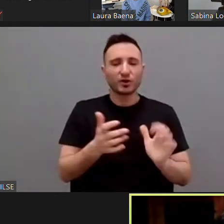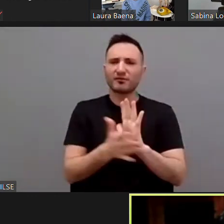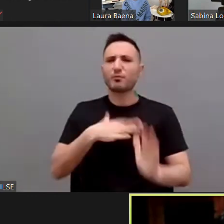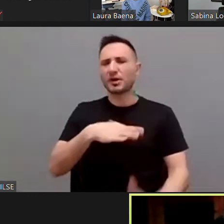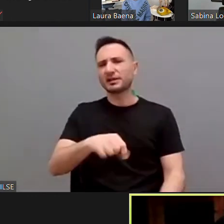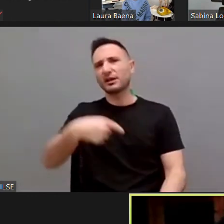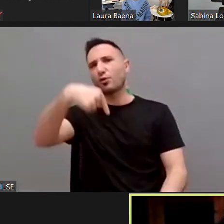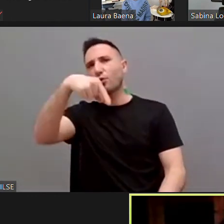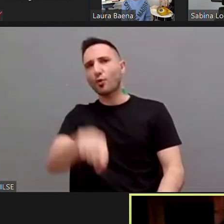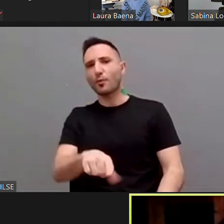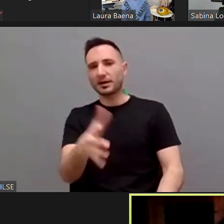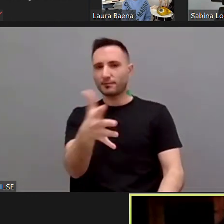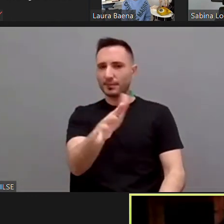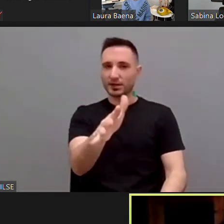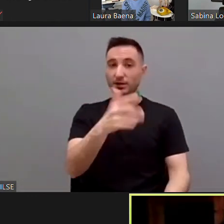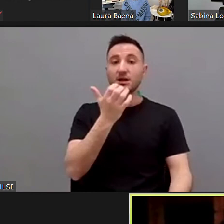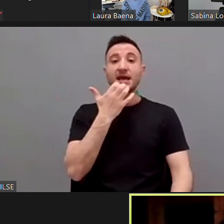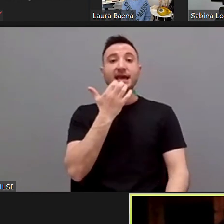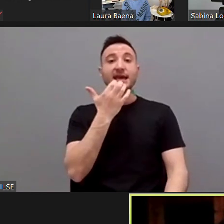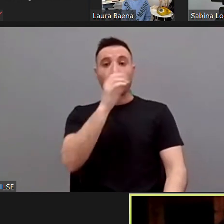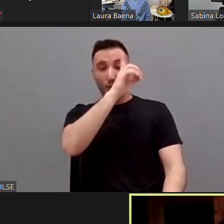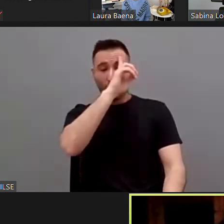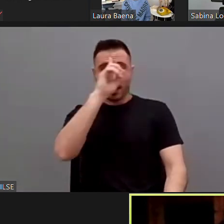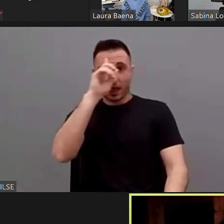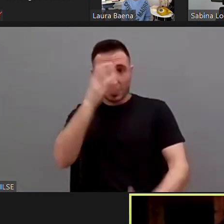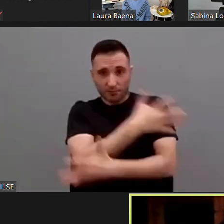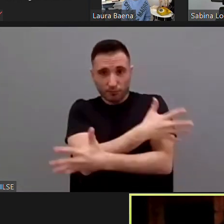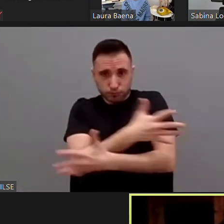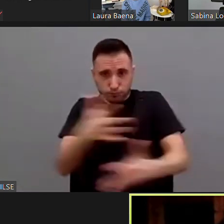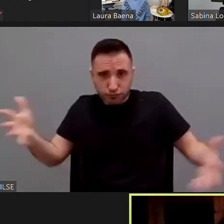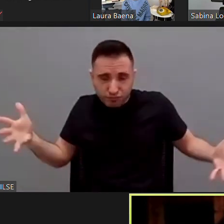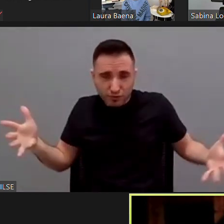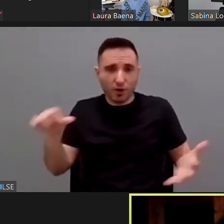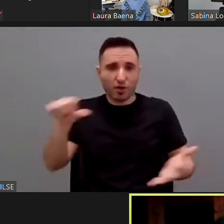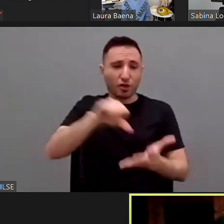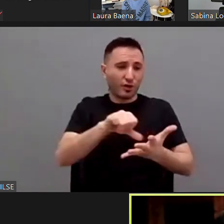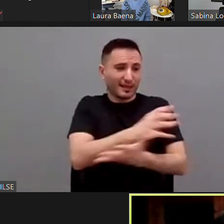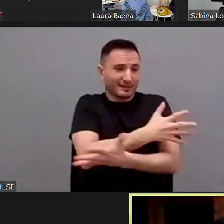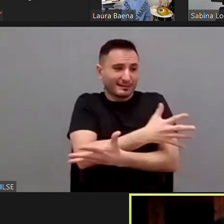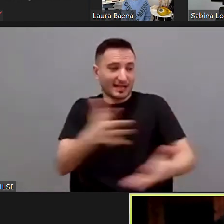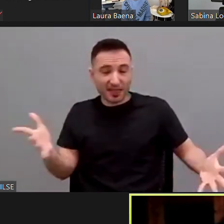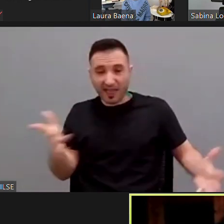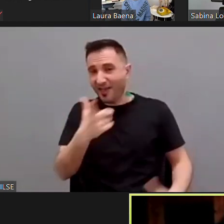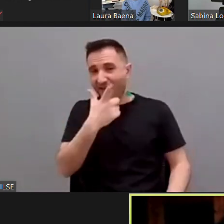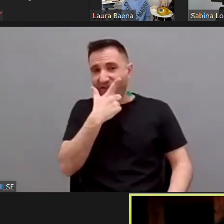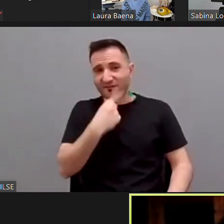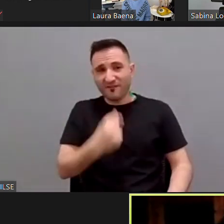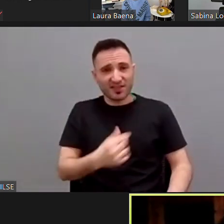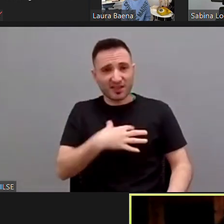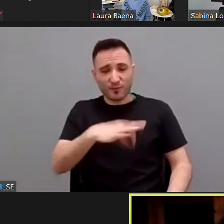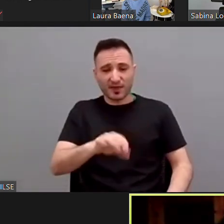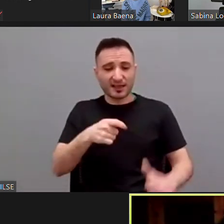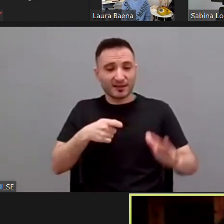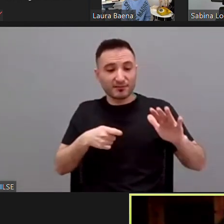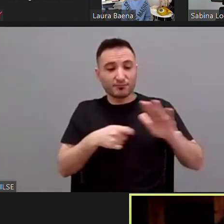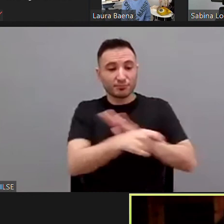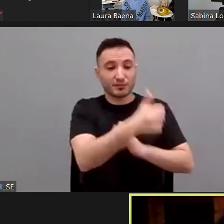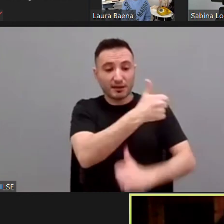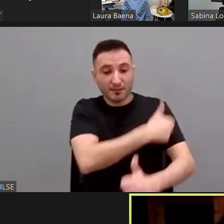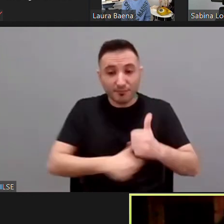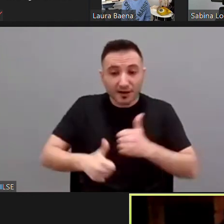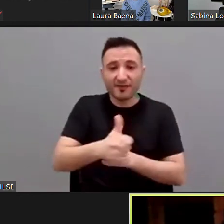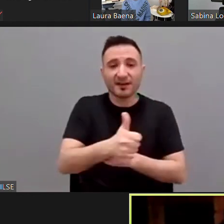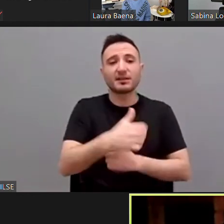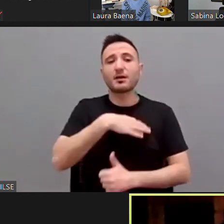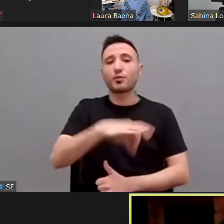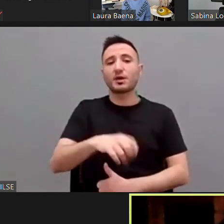Por ejemplo, si es Madrid o ciudades grandes, Madrid capital o ciudades grandes, fácilmente incluso una tramitación preferente se puede ir